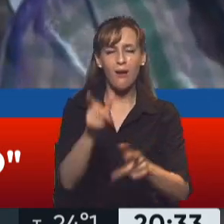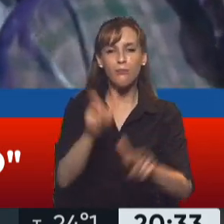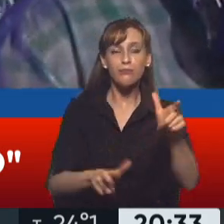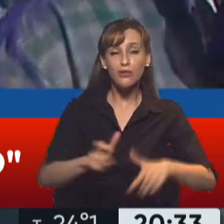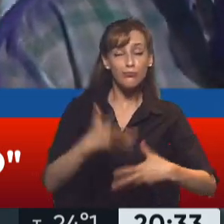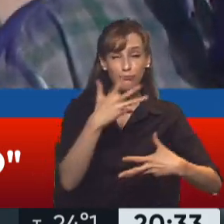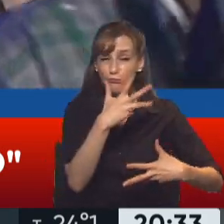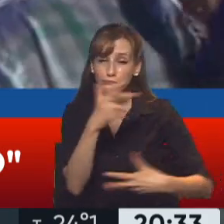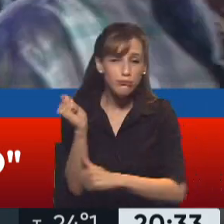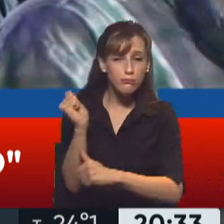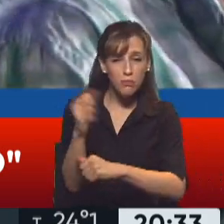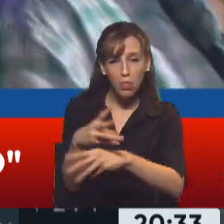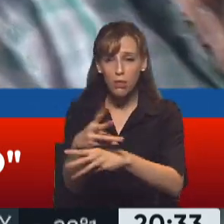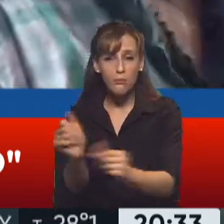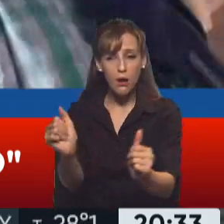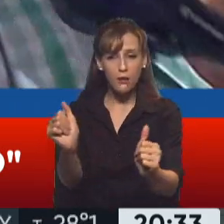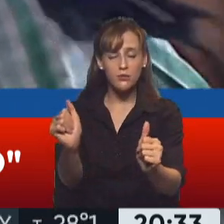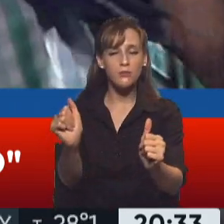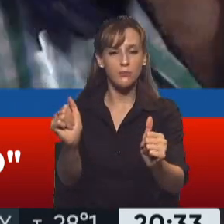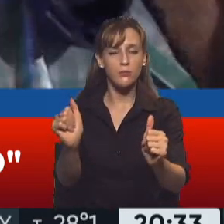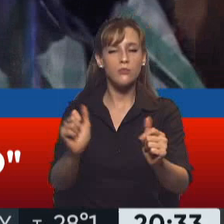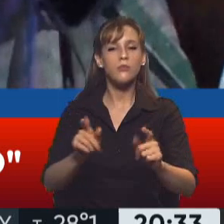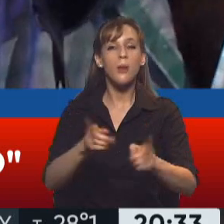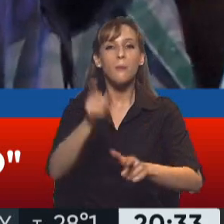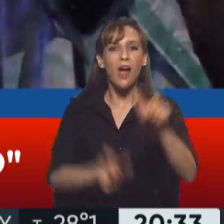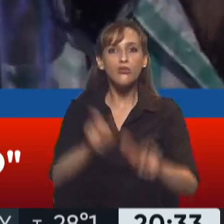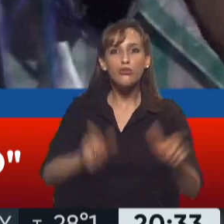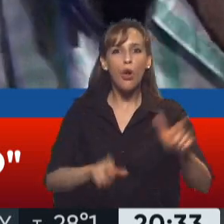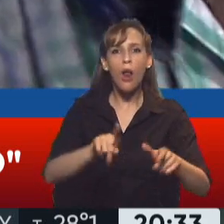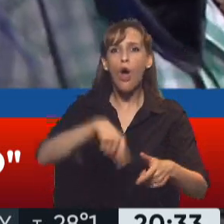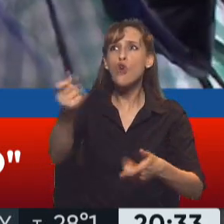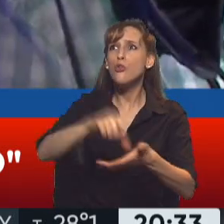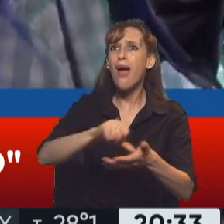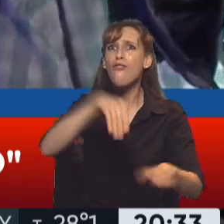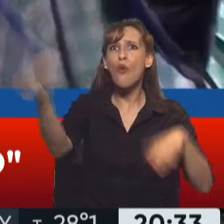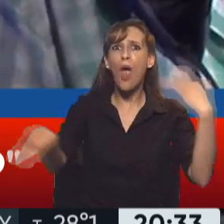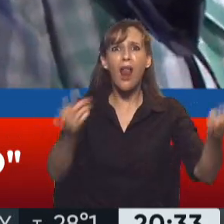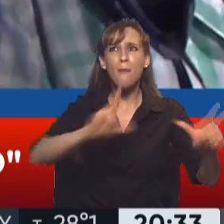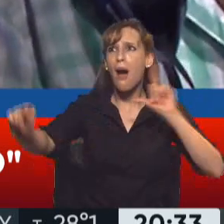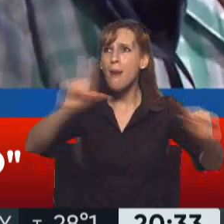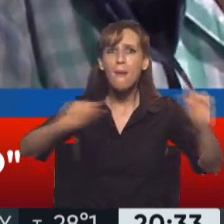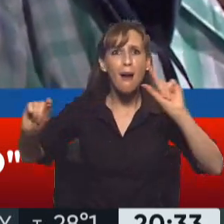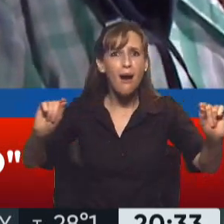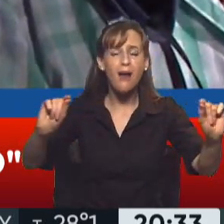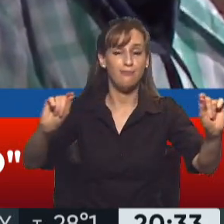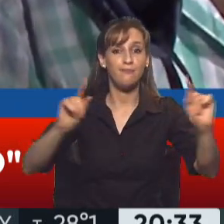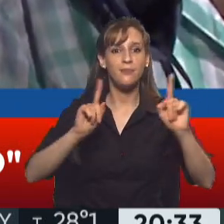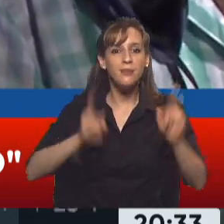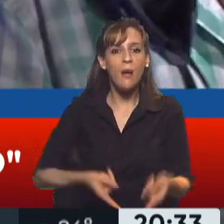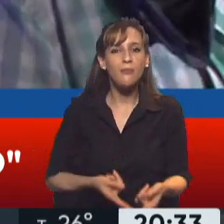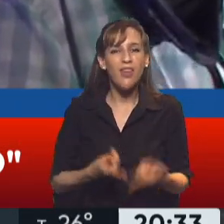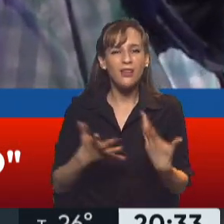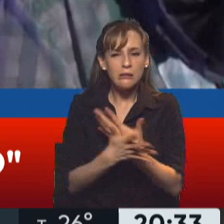desaparecido, con los que sufrieron el exilio para poder sobrevivir, y también los que sufrieron internamente